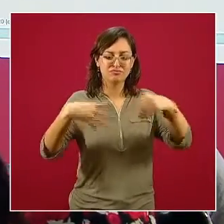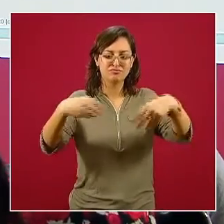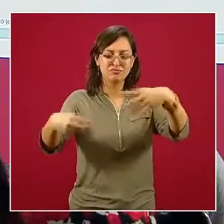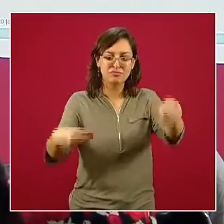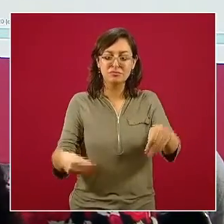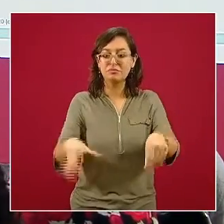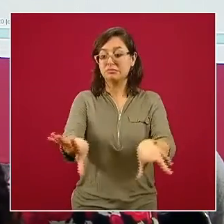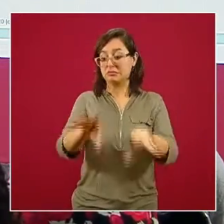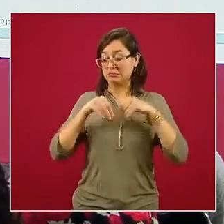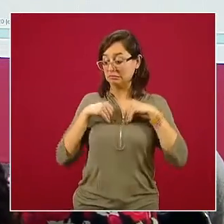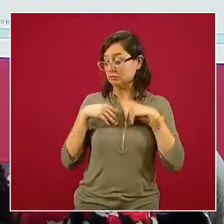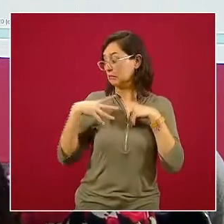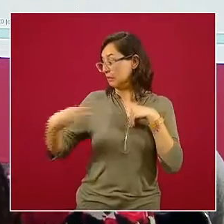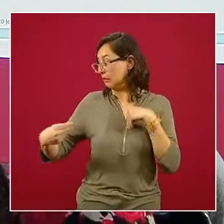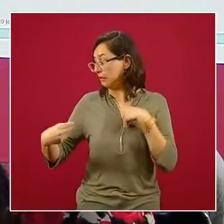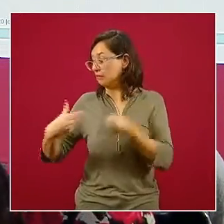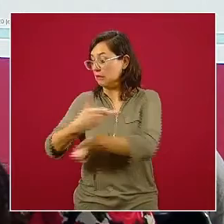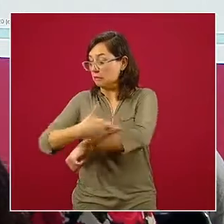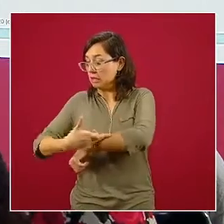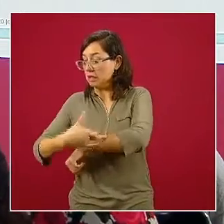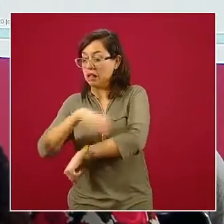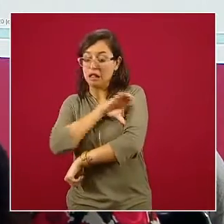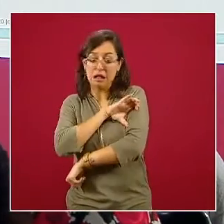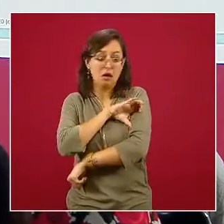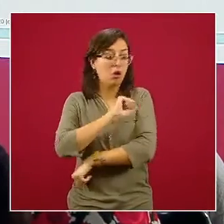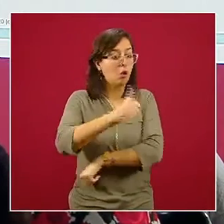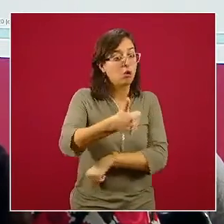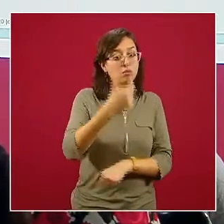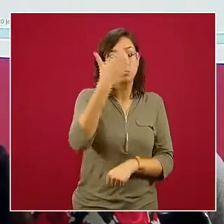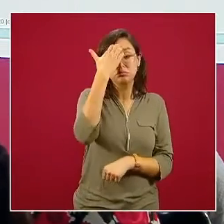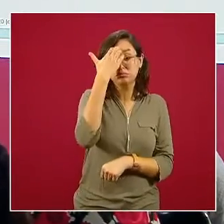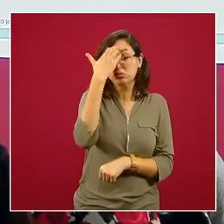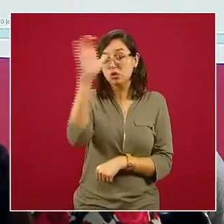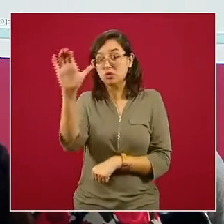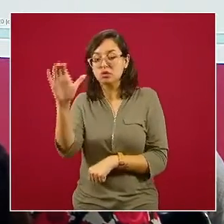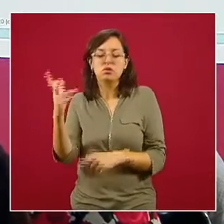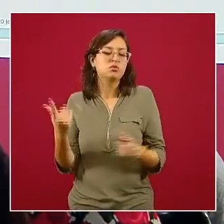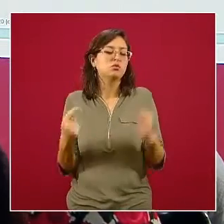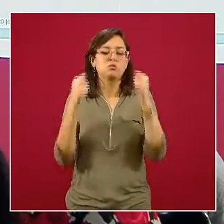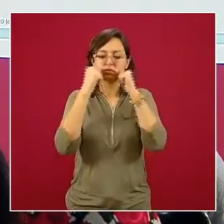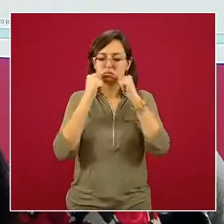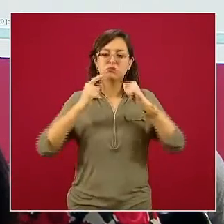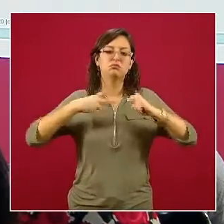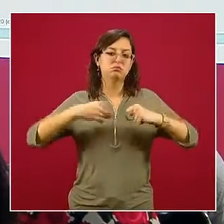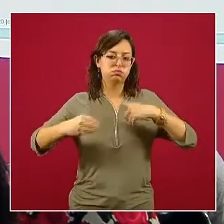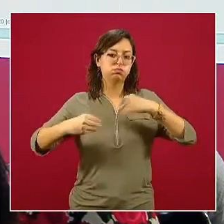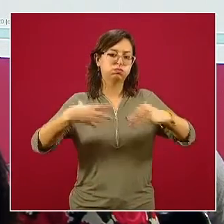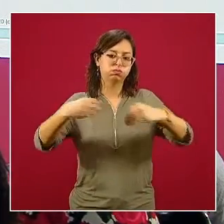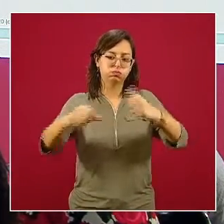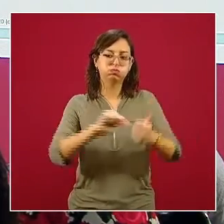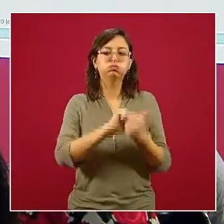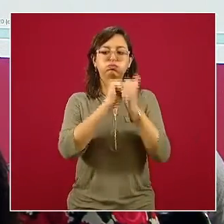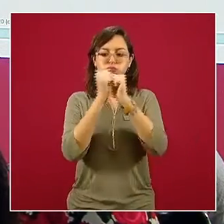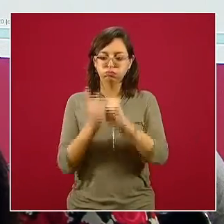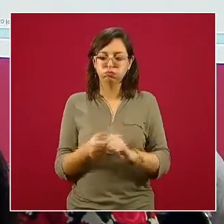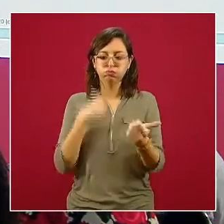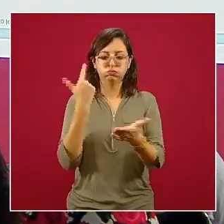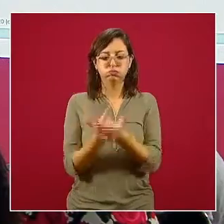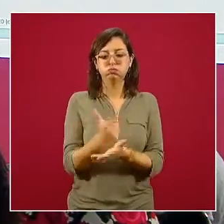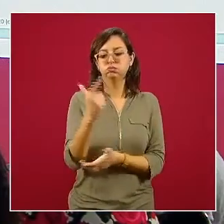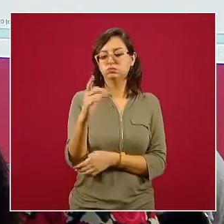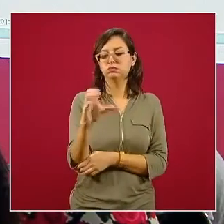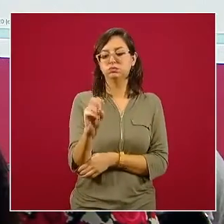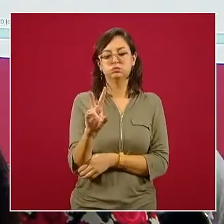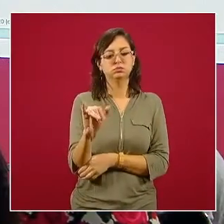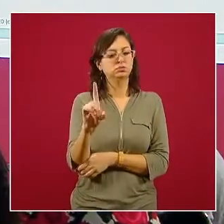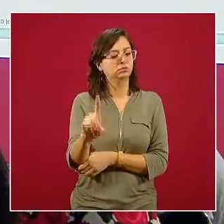ser querido o alguien conocido o no conocido que pudiera también tener la forma grave de COVID, que es una enfermedad que